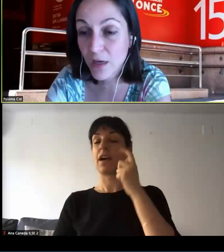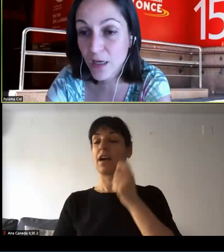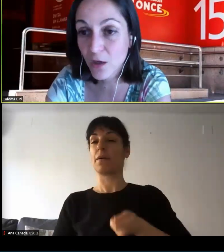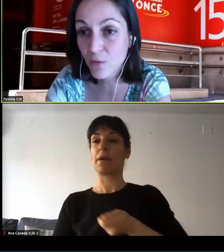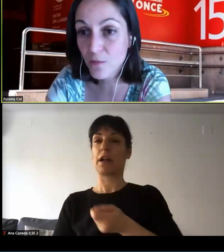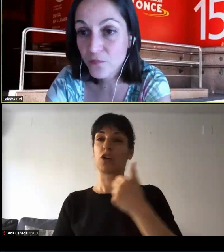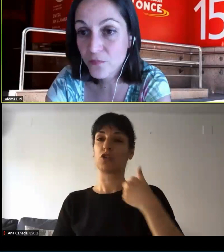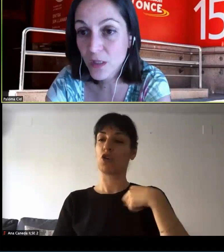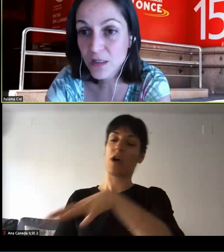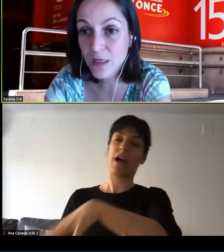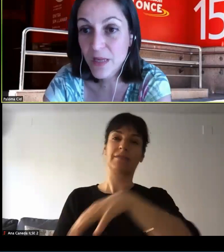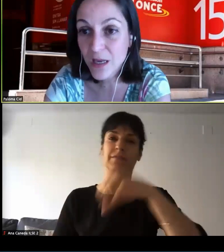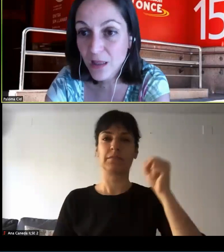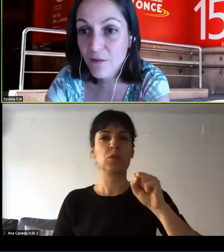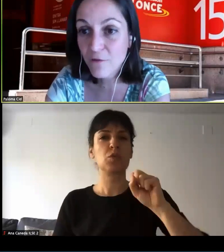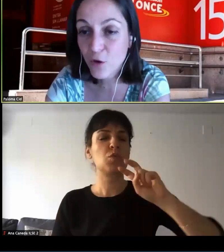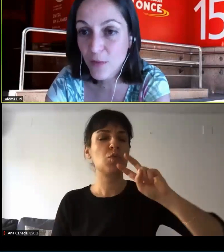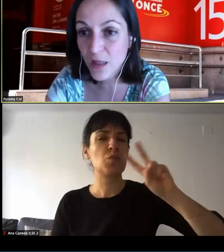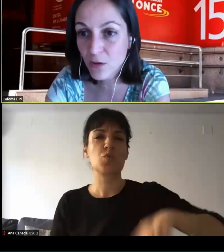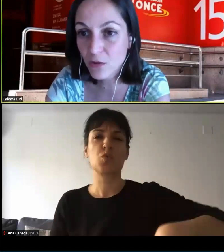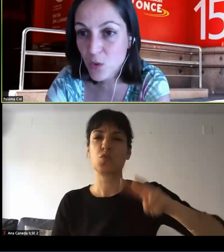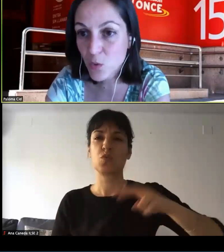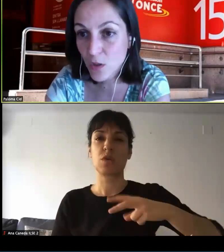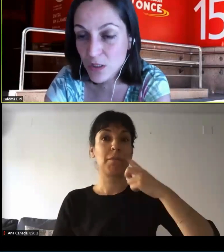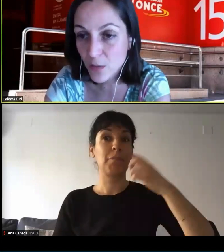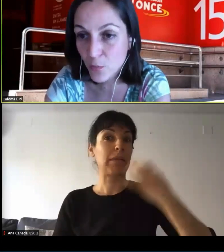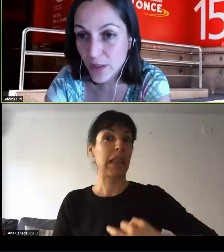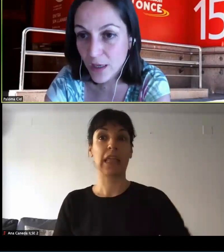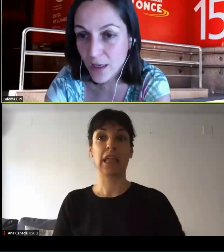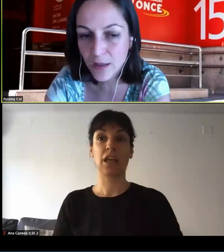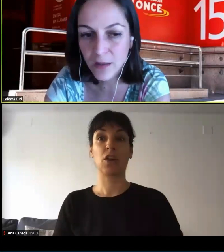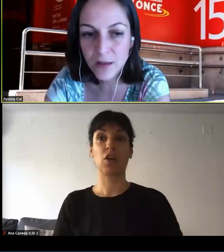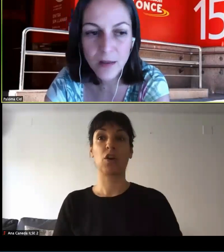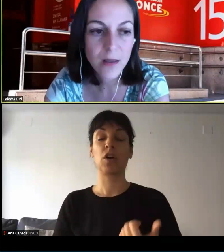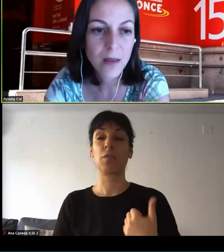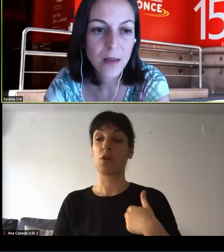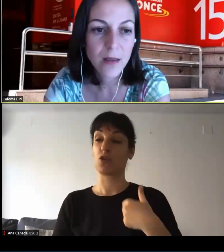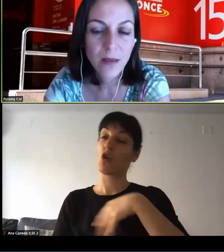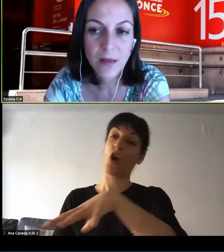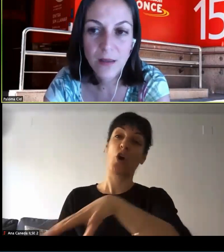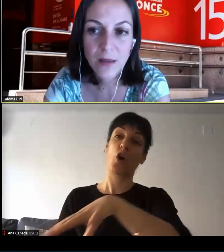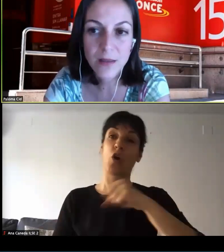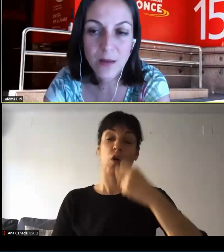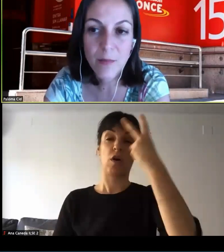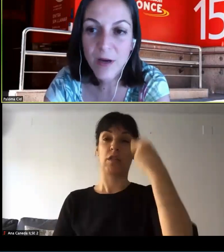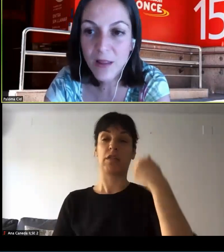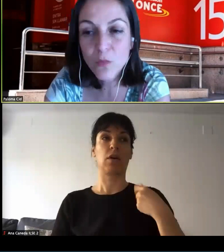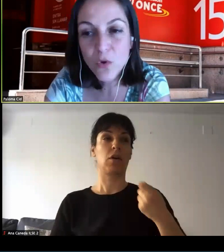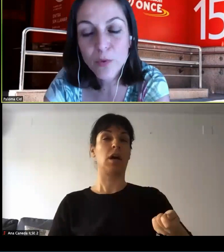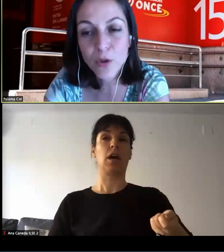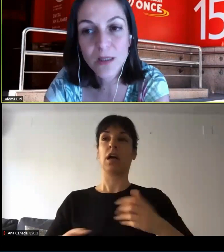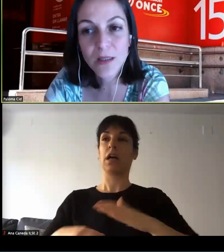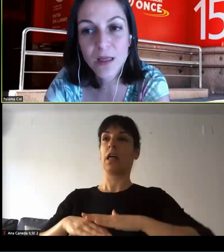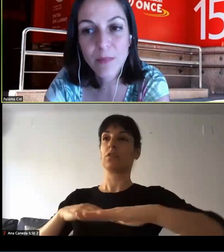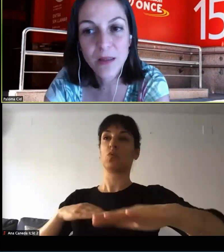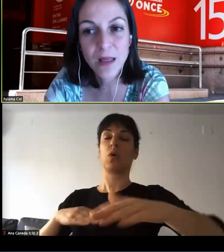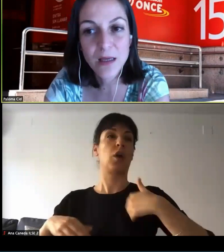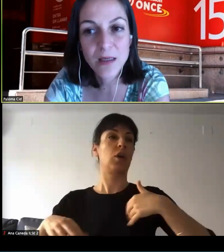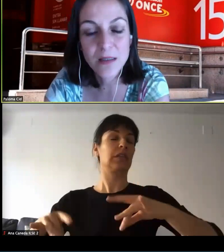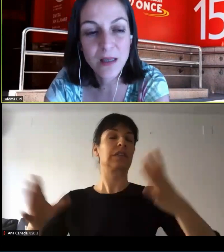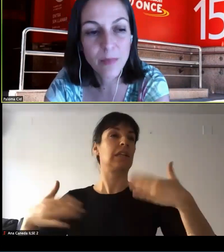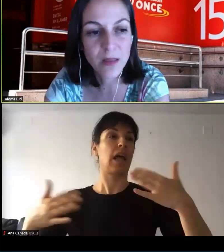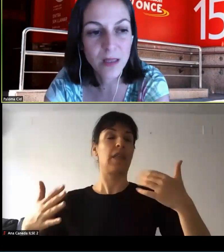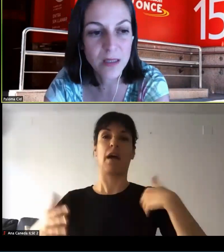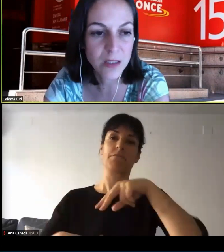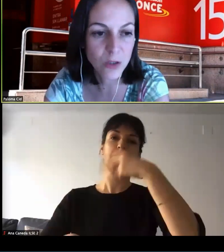en peligro. Se pierde la información del suelo y se puede caer. Así que me parece muy importante que